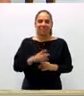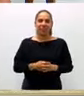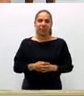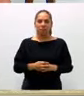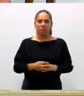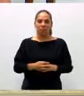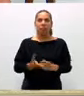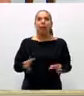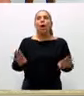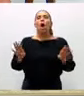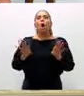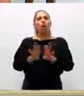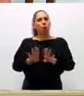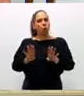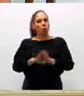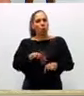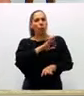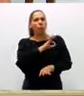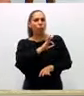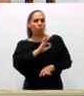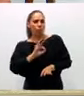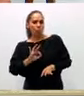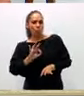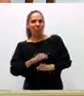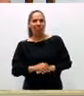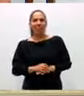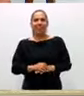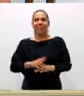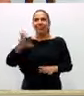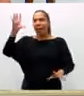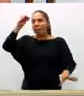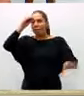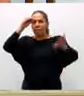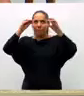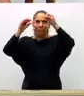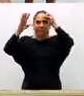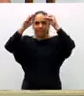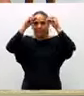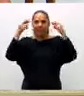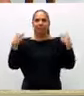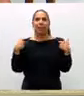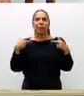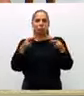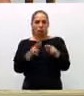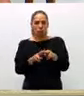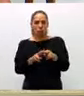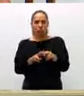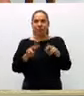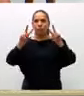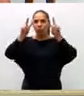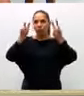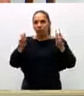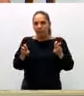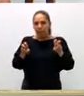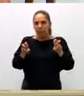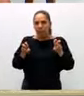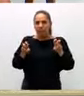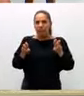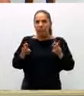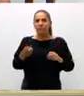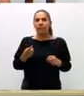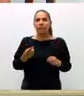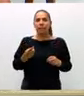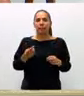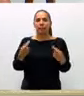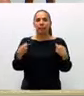preguntaban cómo podían aprender a mediar algún tema entre las y los docentes